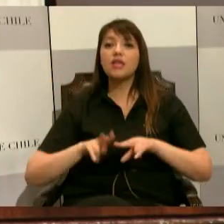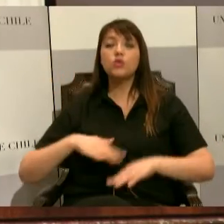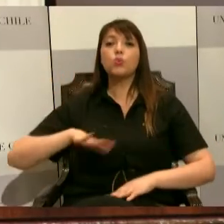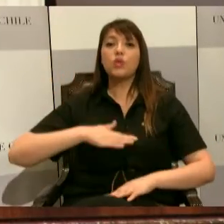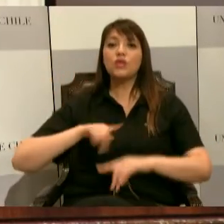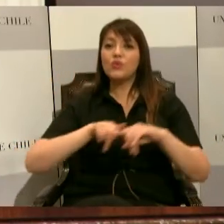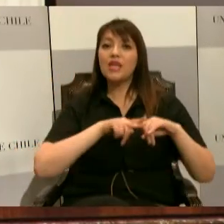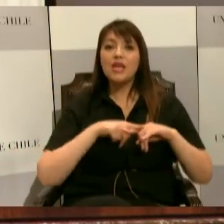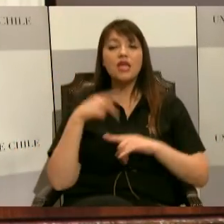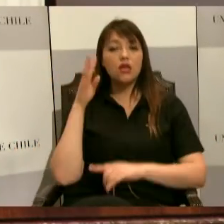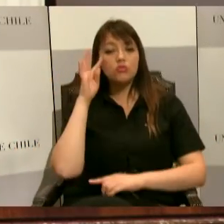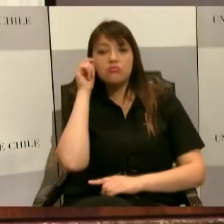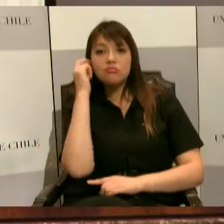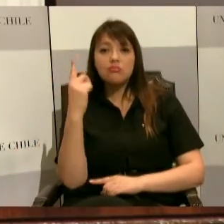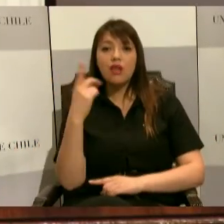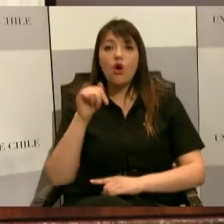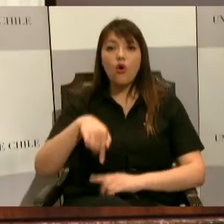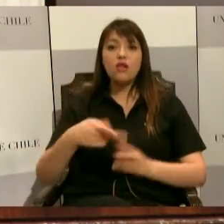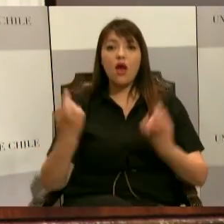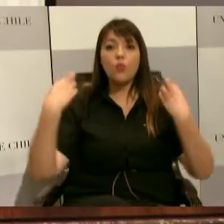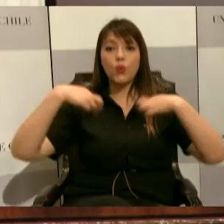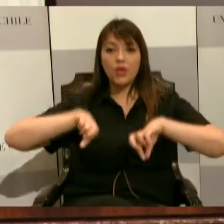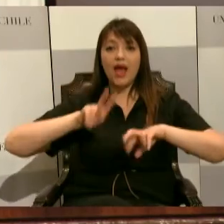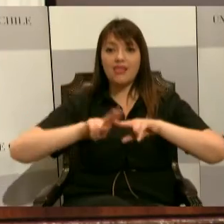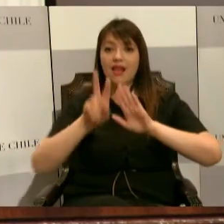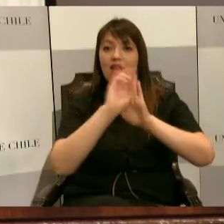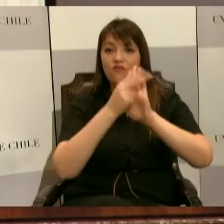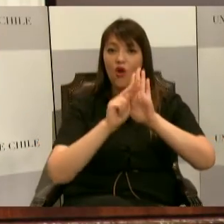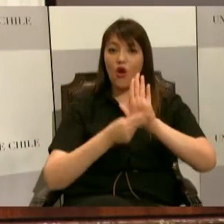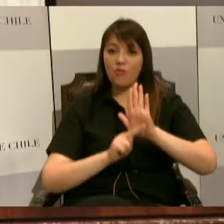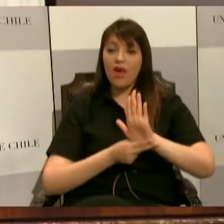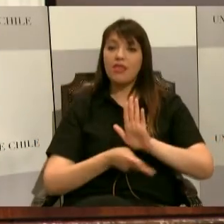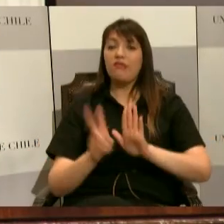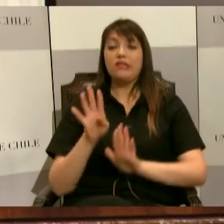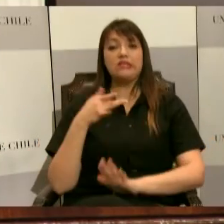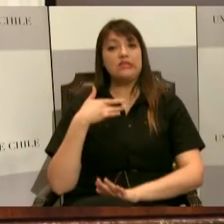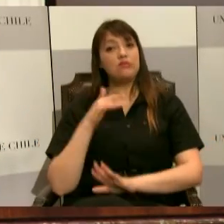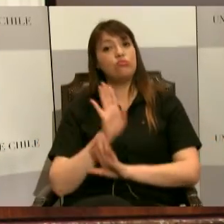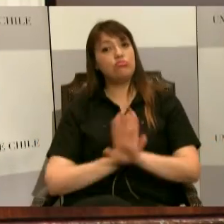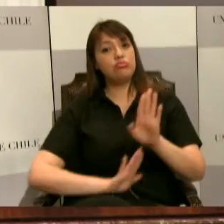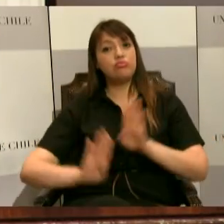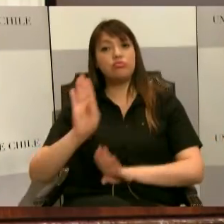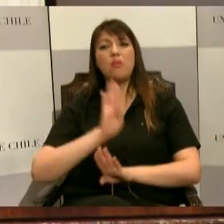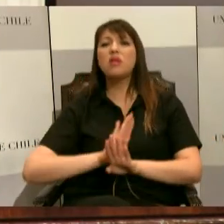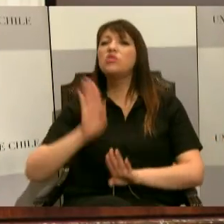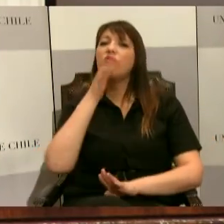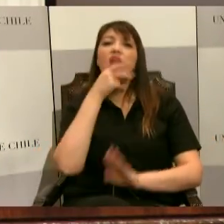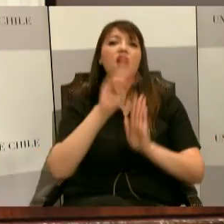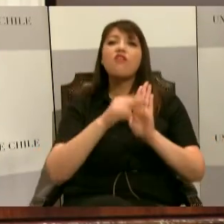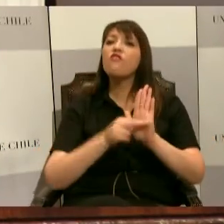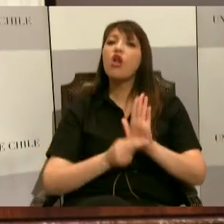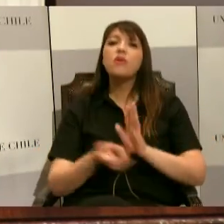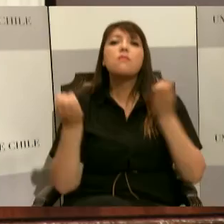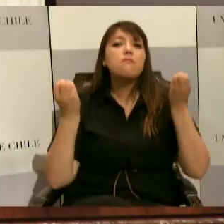sociedad. Hoy la oportunidad de realizar una tal reforma se ve amenazada. ¿Y si no hubiera reforma? O